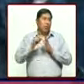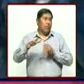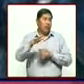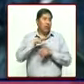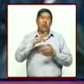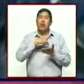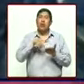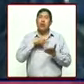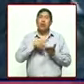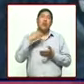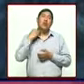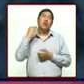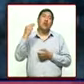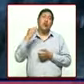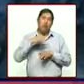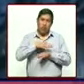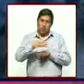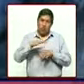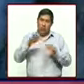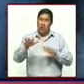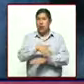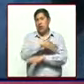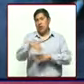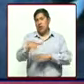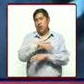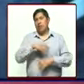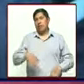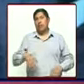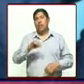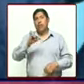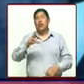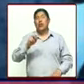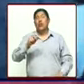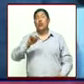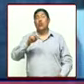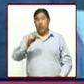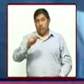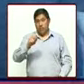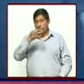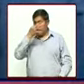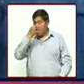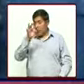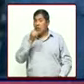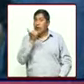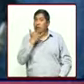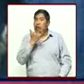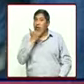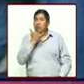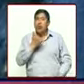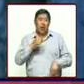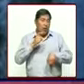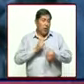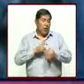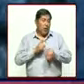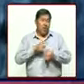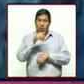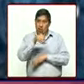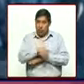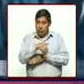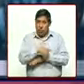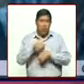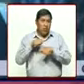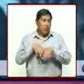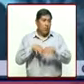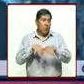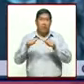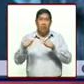de la Plaza Murillo sobre la calle Junín. Bueno, estaremos siguiendo de cerca qué es lo que ocurre a esta hora, como decíamos, con esta